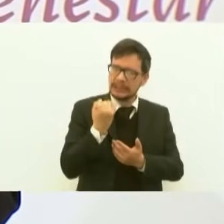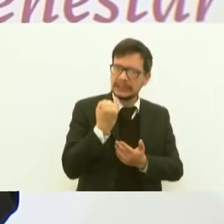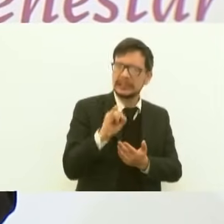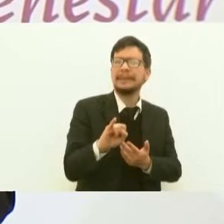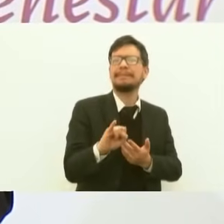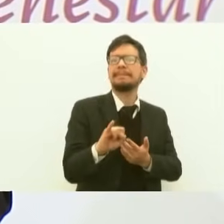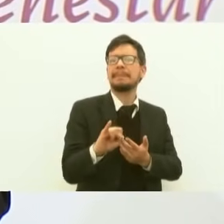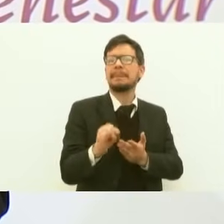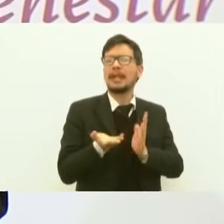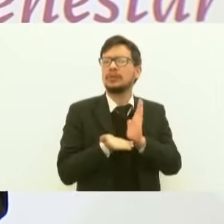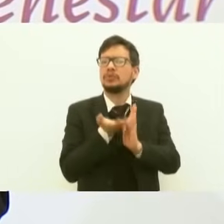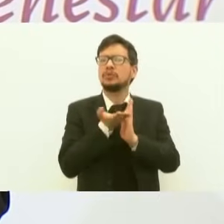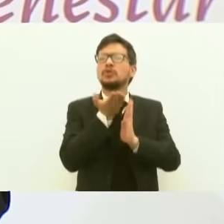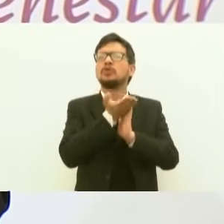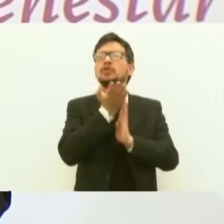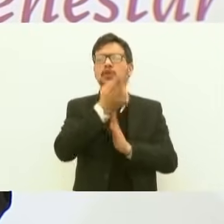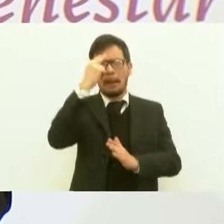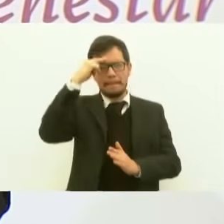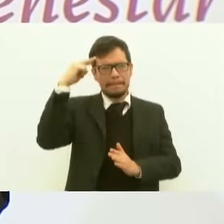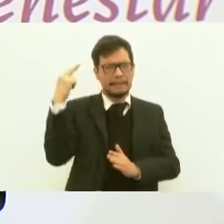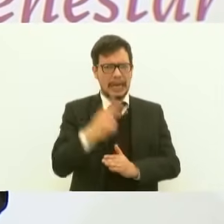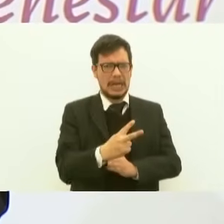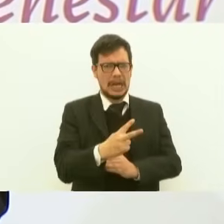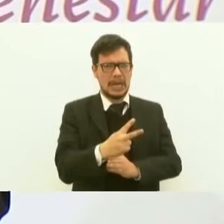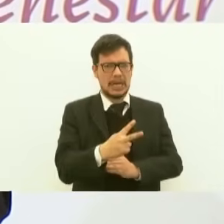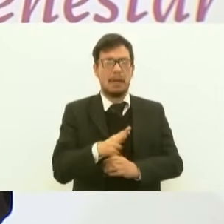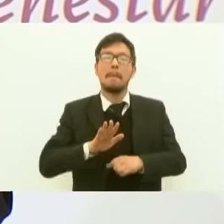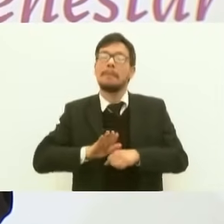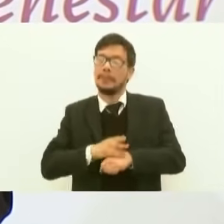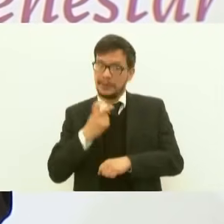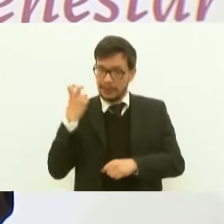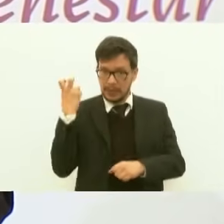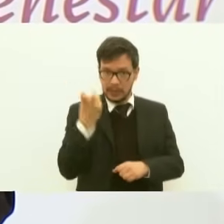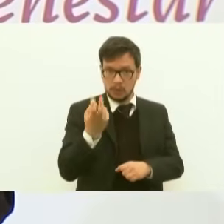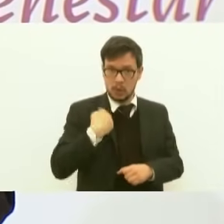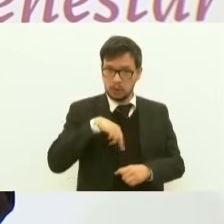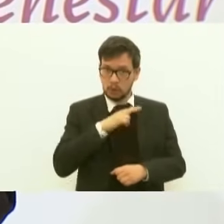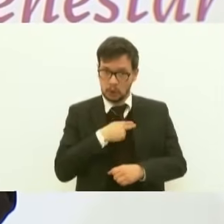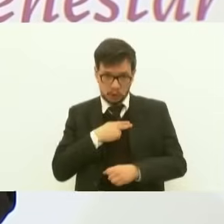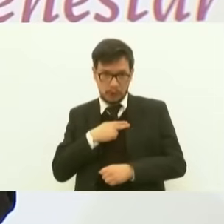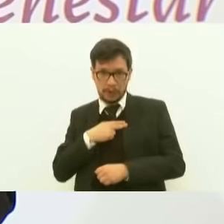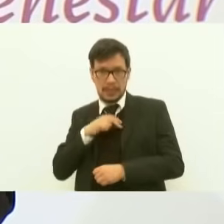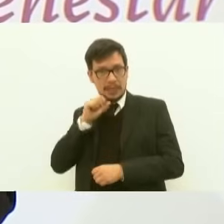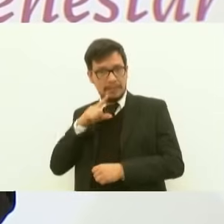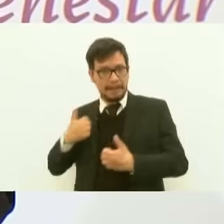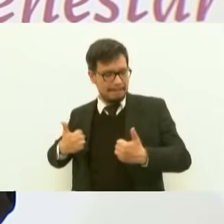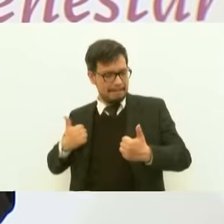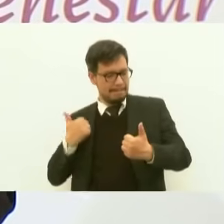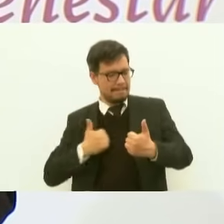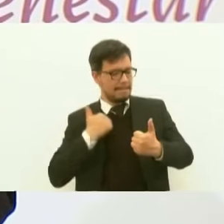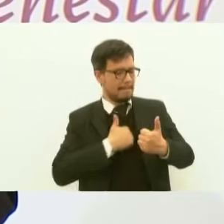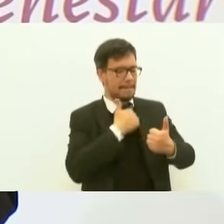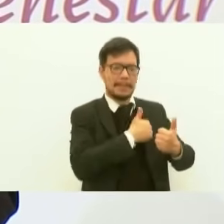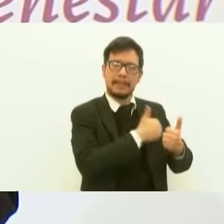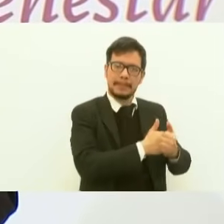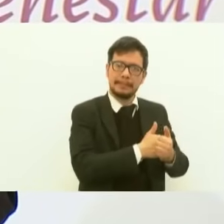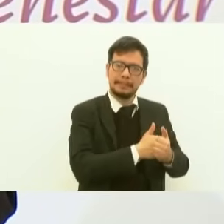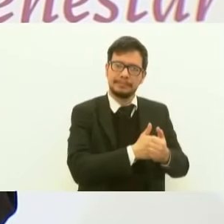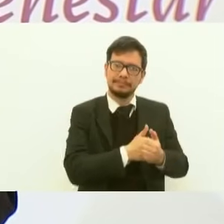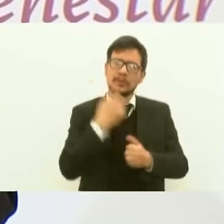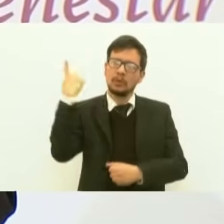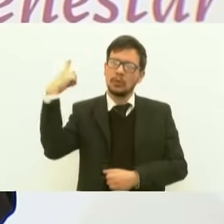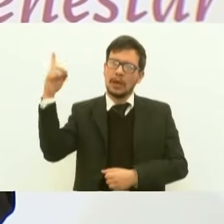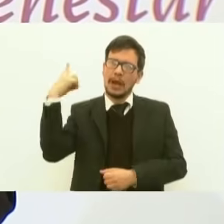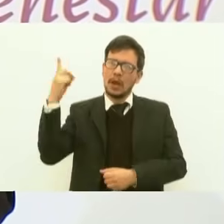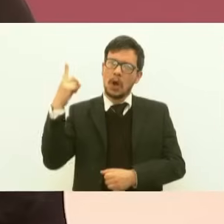nuestra república. Por eso vamos hacia adelante, Durango. Me dio mucho gusto estar,